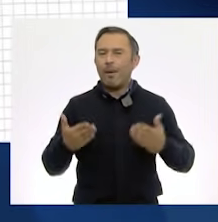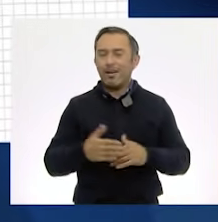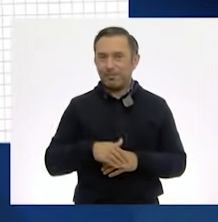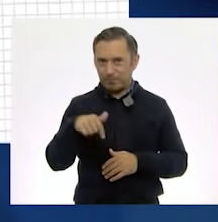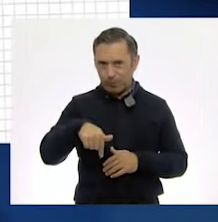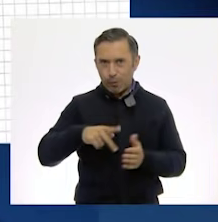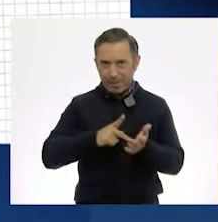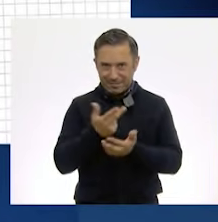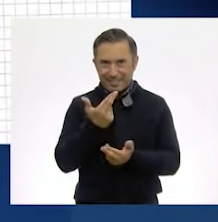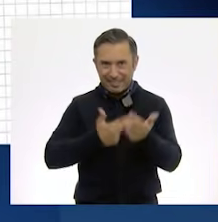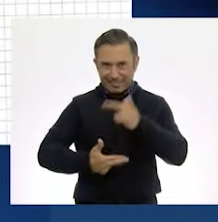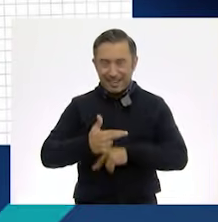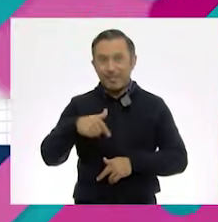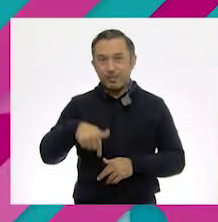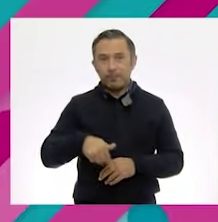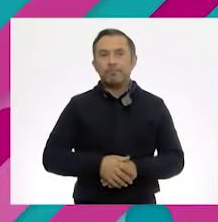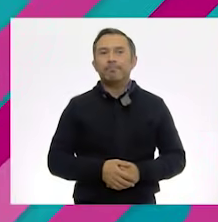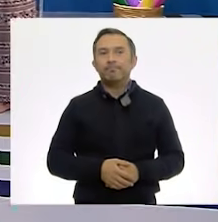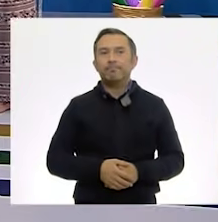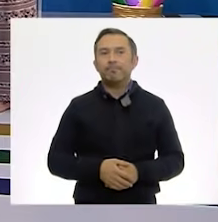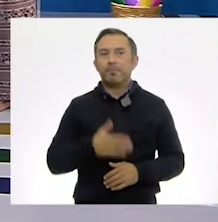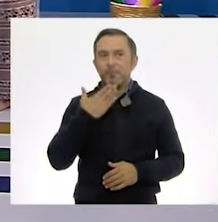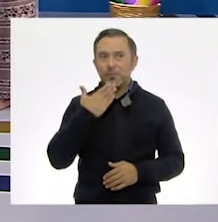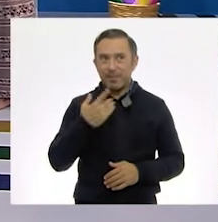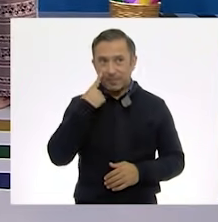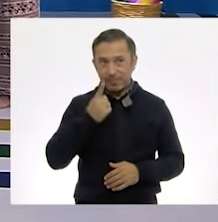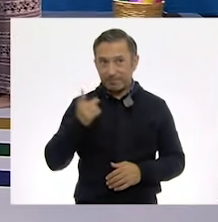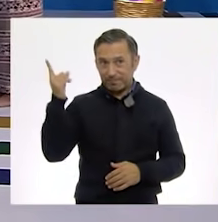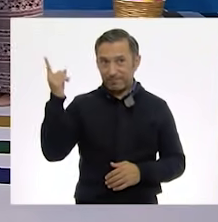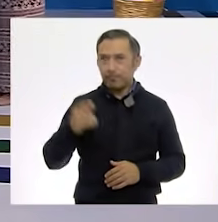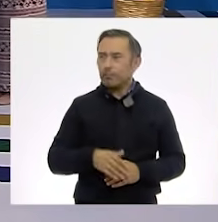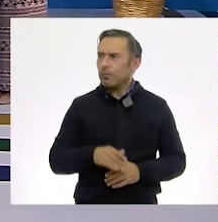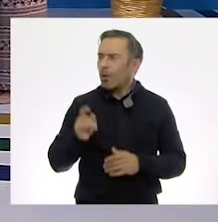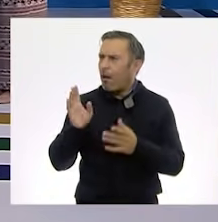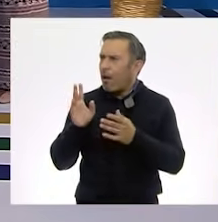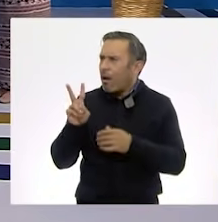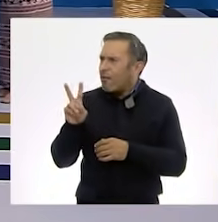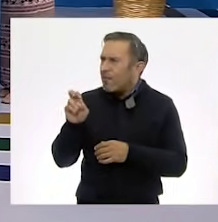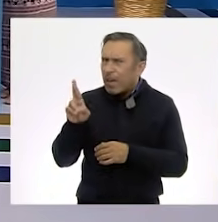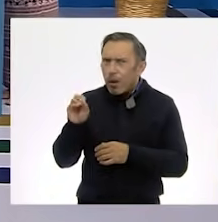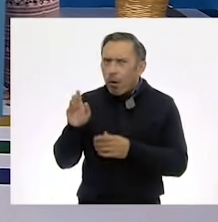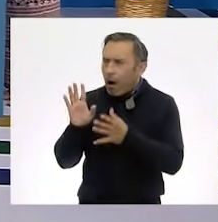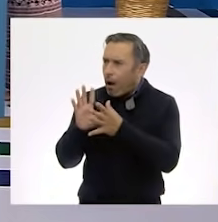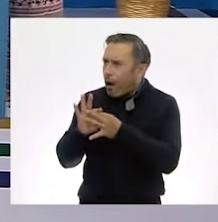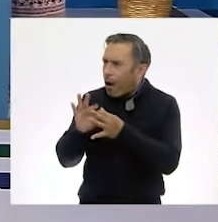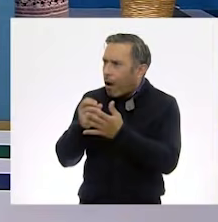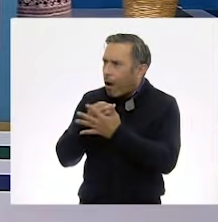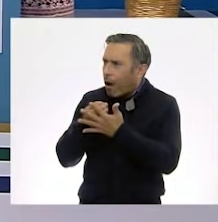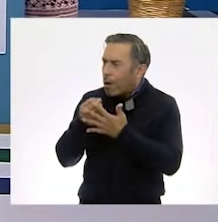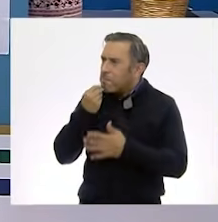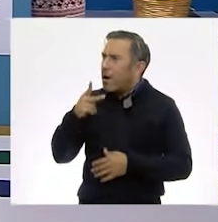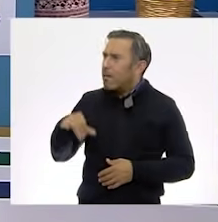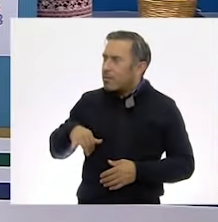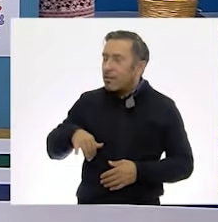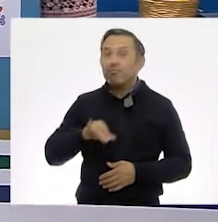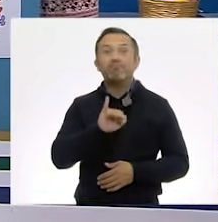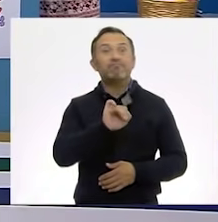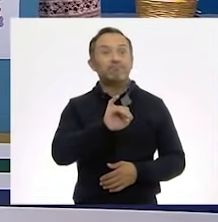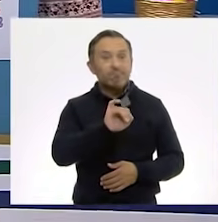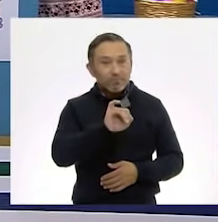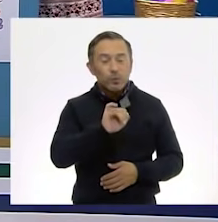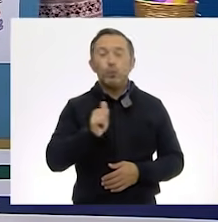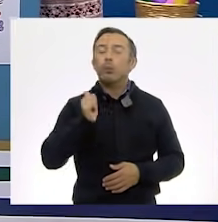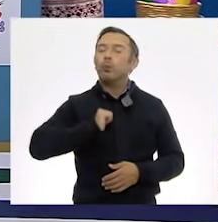Muy bien, regresemos hasta allá. Pero qué interesante. Sí, estos primeros asentamientos